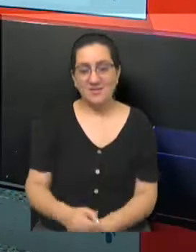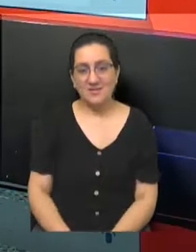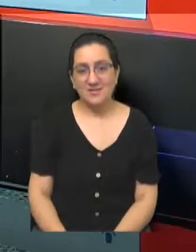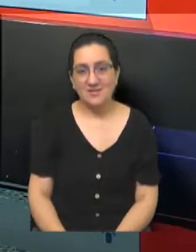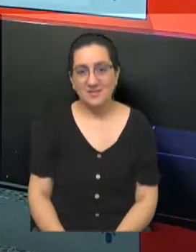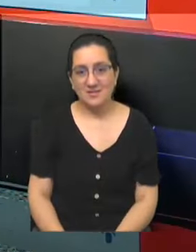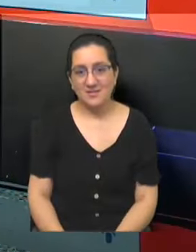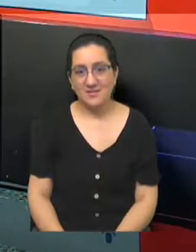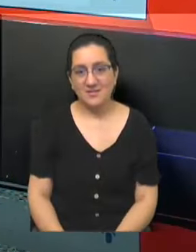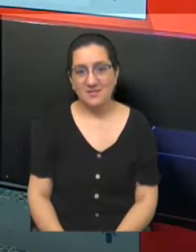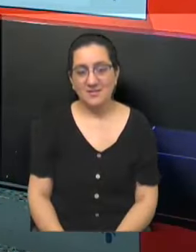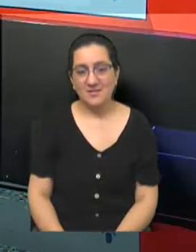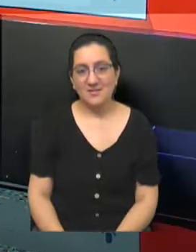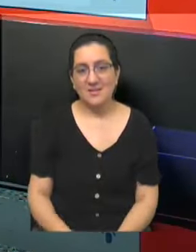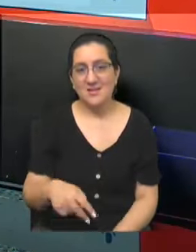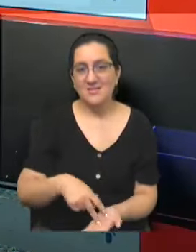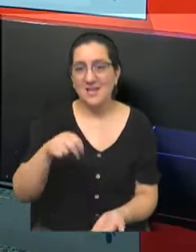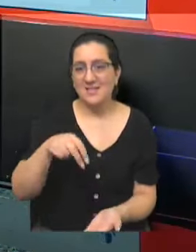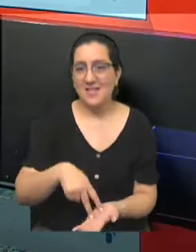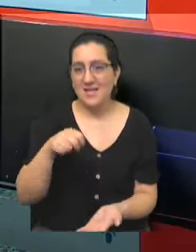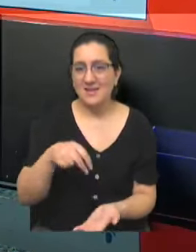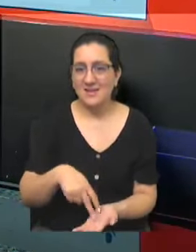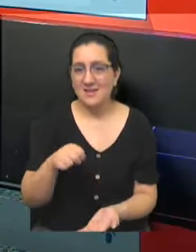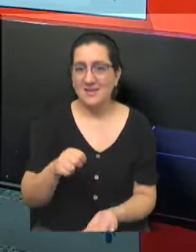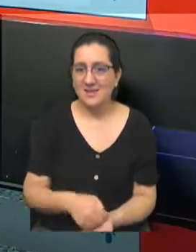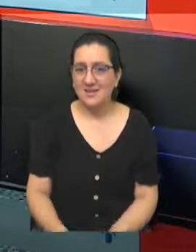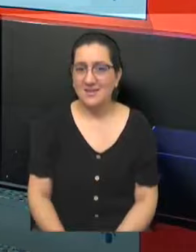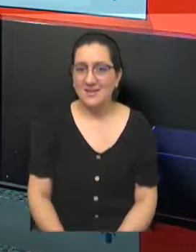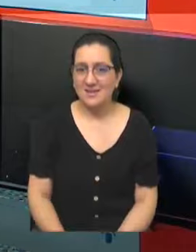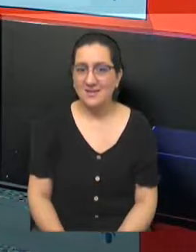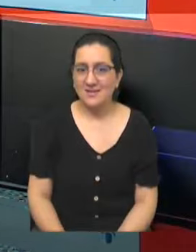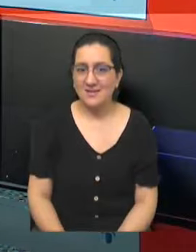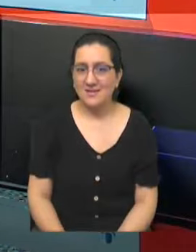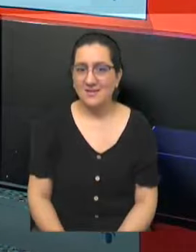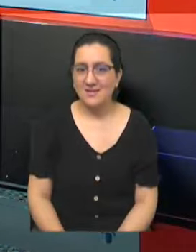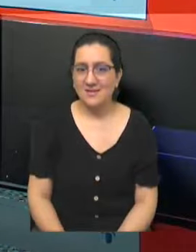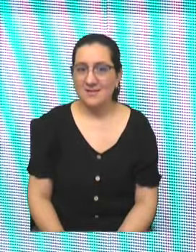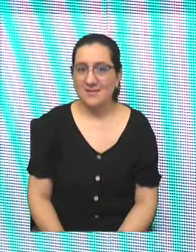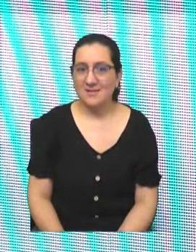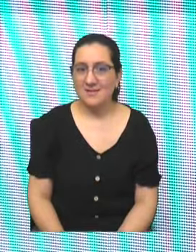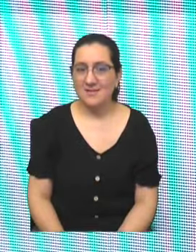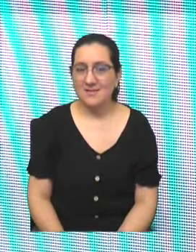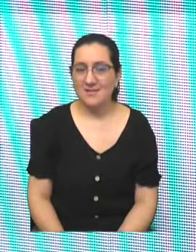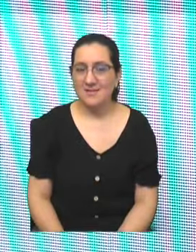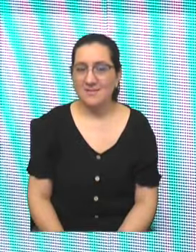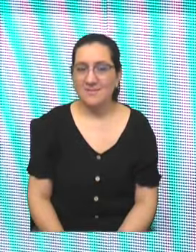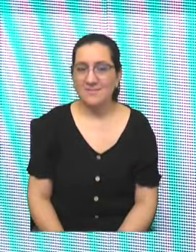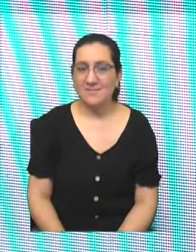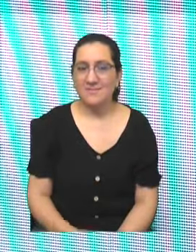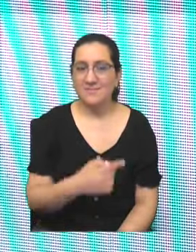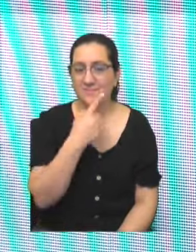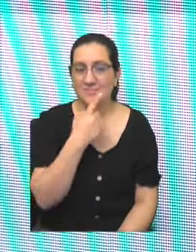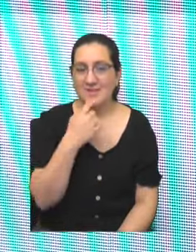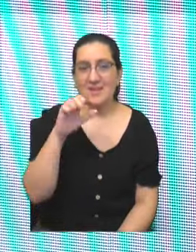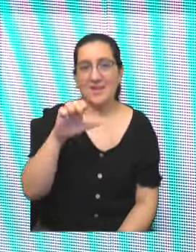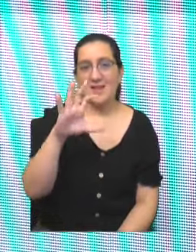A ver. Porque el saltarín no puede llamarse. Eso se llama. No, que anda saltando por la vida. ¿Sí? ¿Qué dije? ¿Sí? El saltarín. El saltarín.